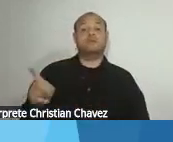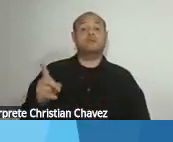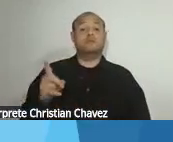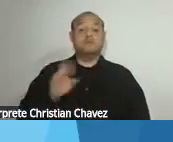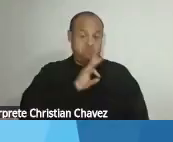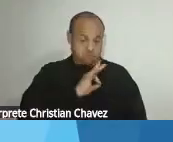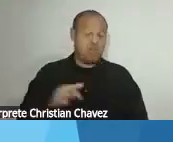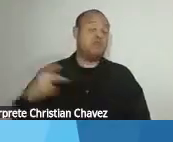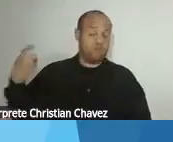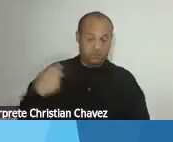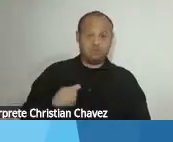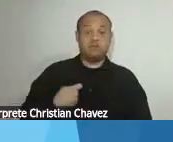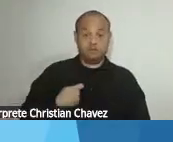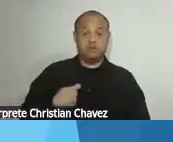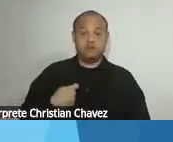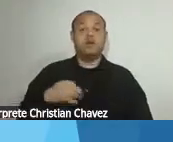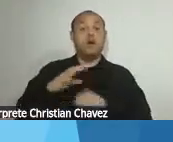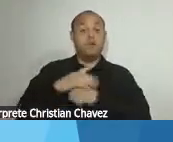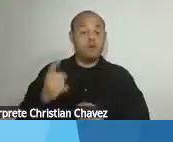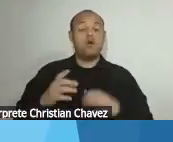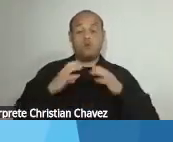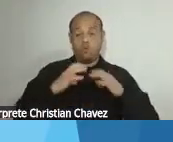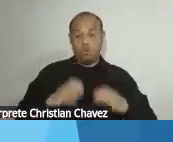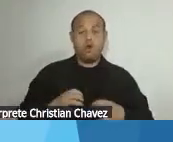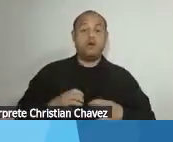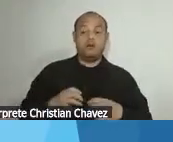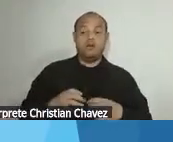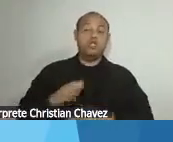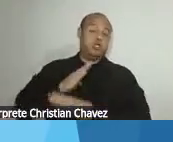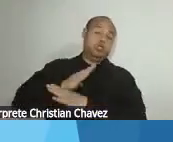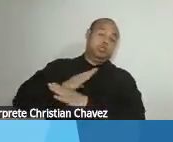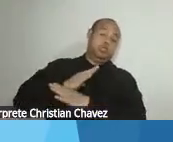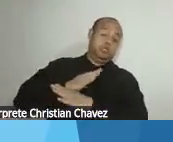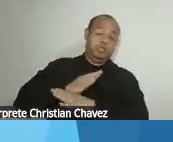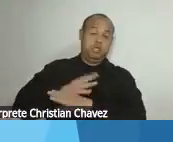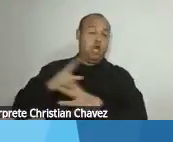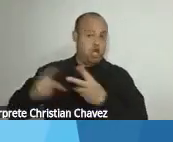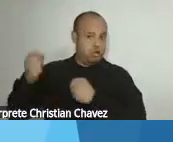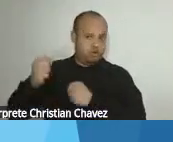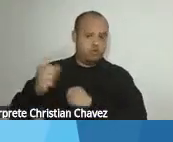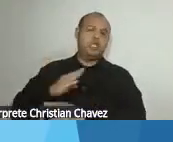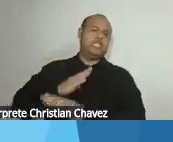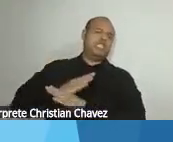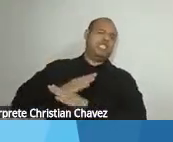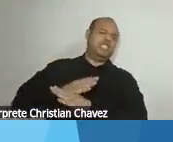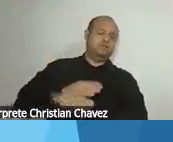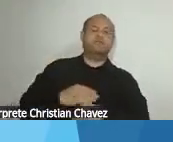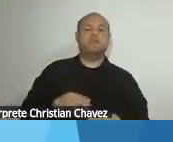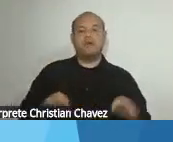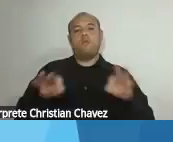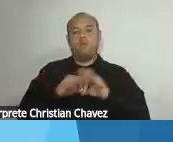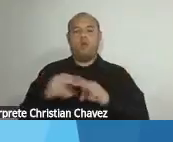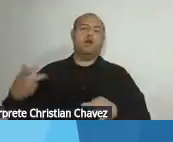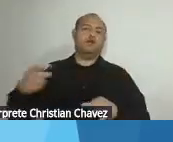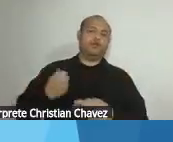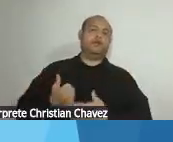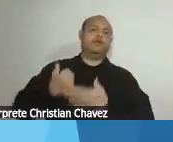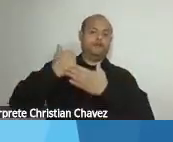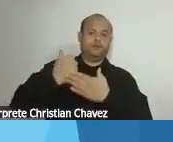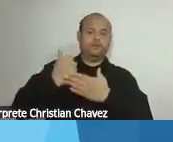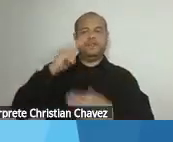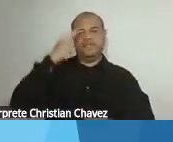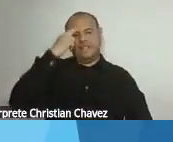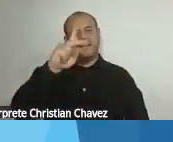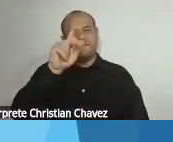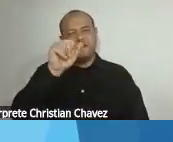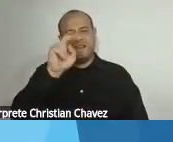¿sí? Pues ahí la decisión la va a tomar el médico, ¿no? Pero puede llegar a ese punto. ¿Por qué? Porque el páncreas tarde o temprano va